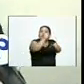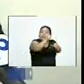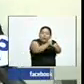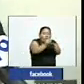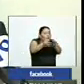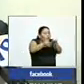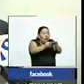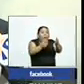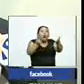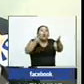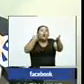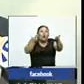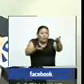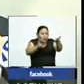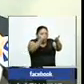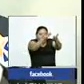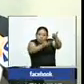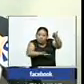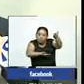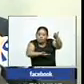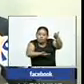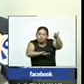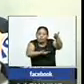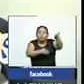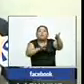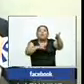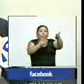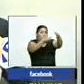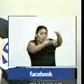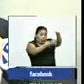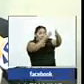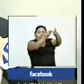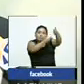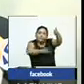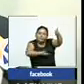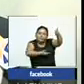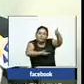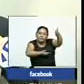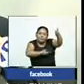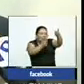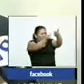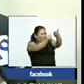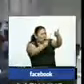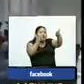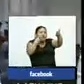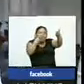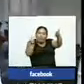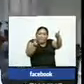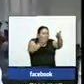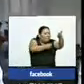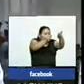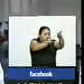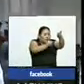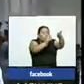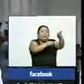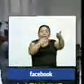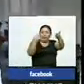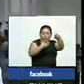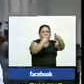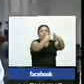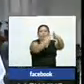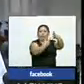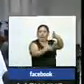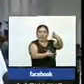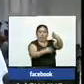forma en que cómo se va a poder lograr el financiamiento. Deberá cumplir los requisitos que